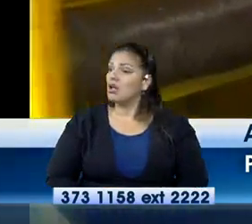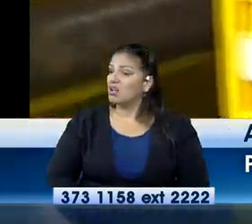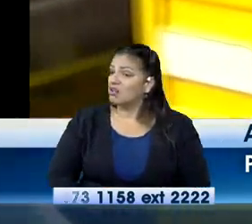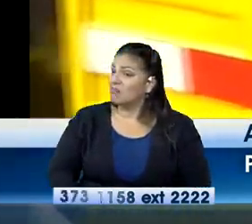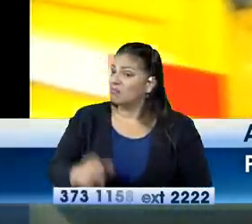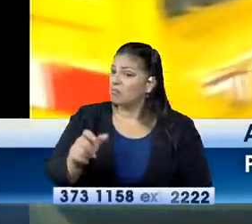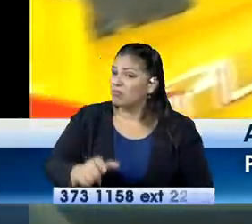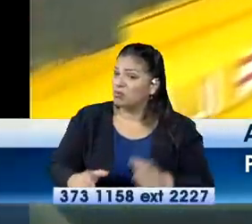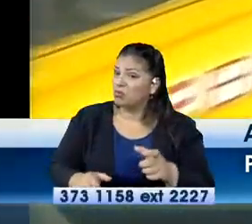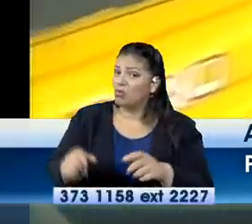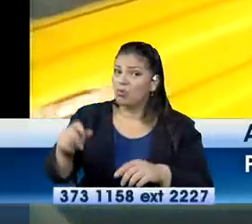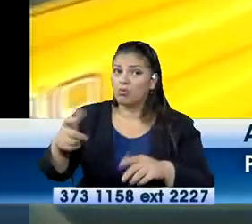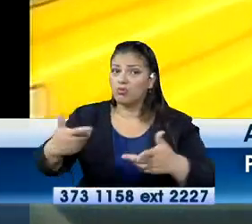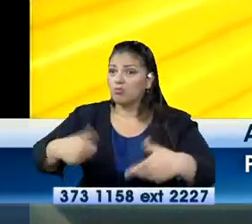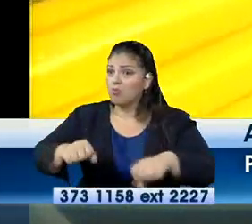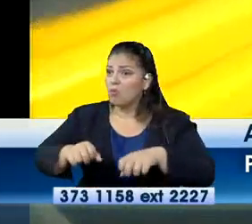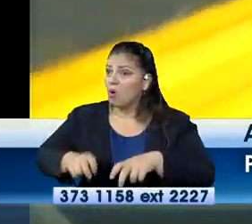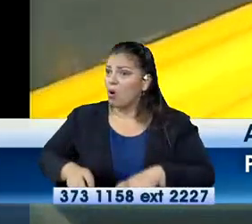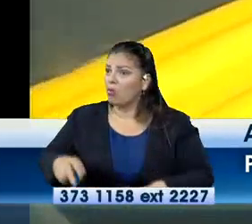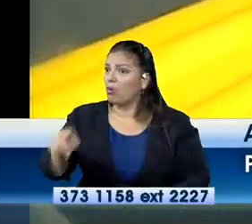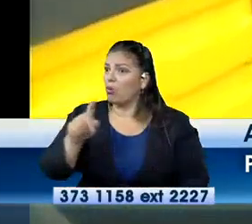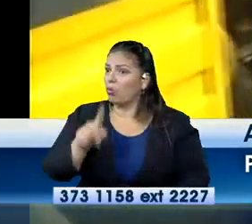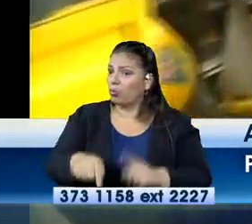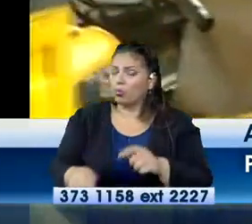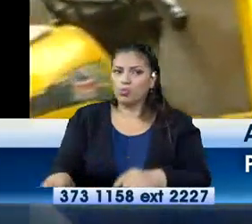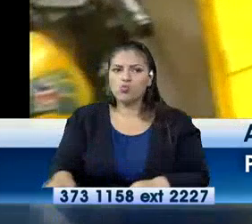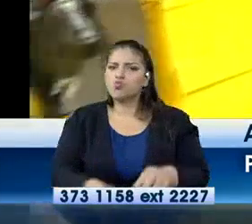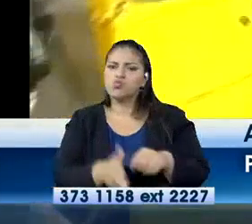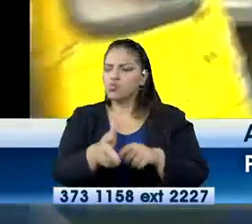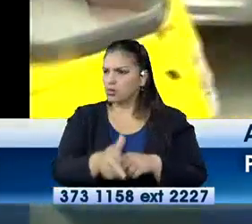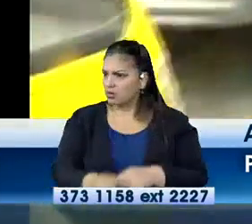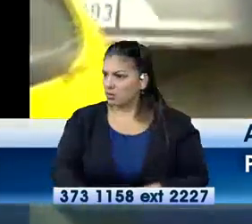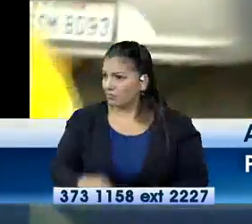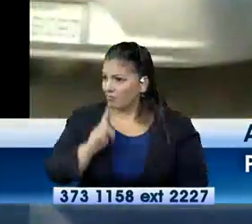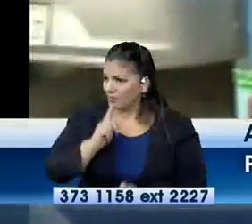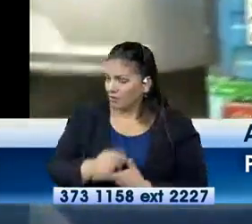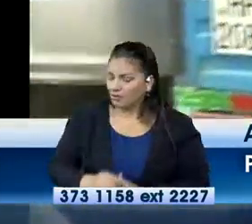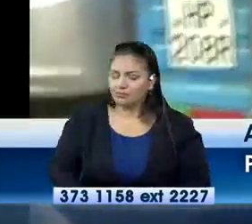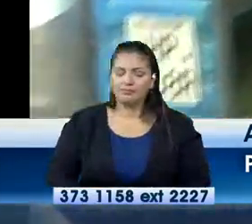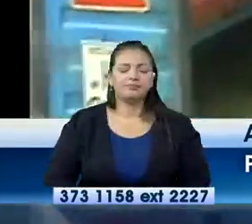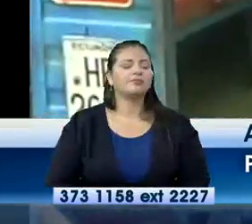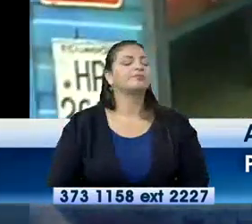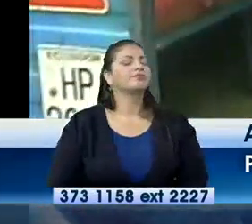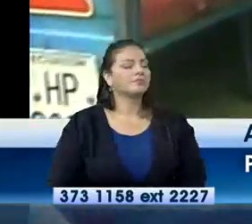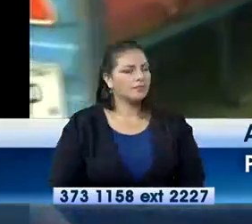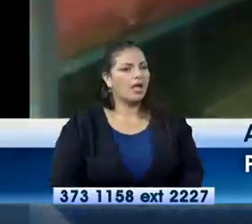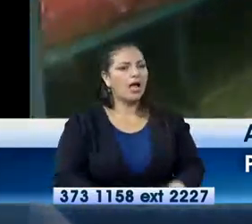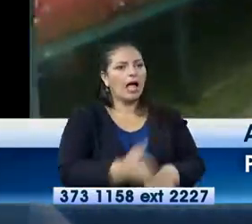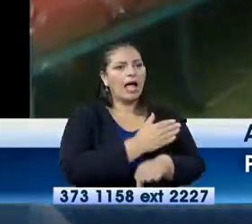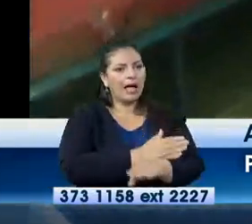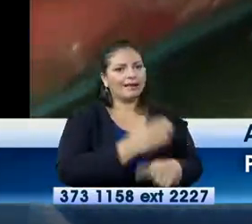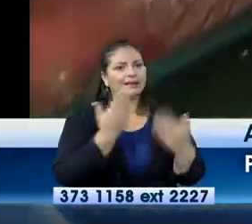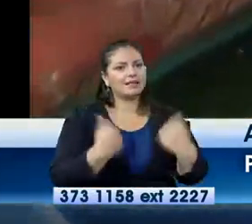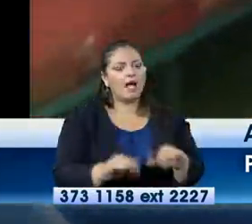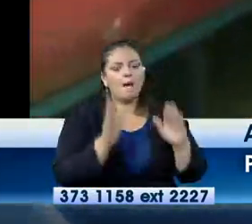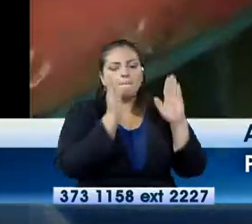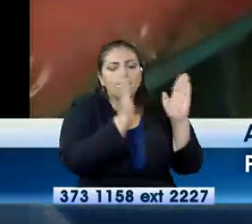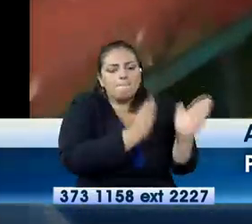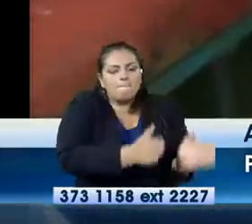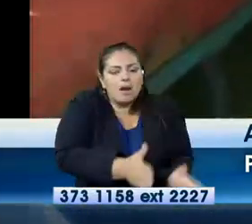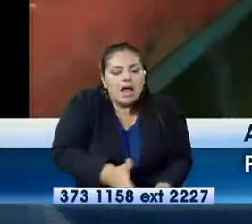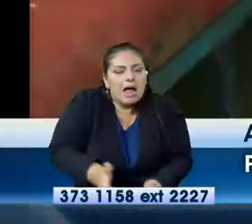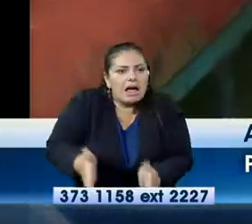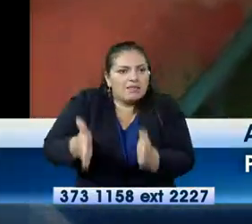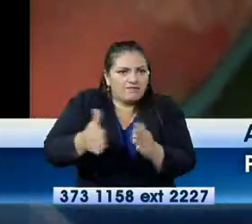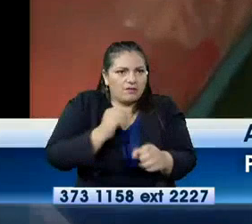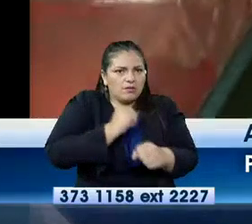ustedes? Invadir el sector. Claro, porque cada uno de los sectores ya están asignados. Vienen motos de otro lado a invadir y no podemos trabajar bien nosotros,